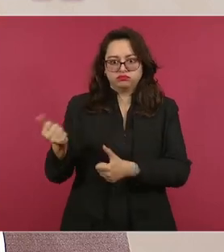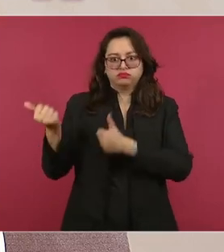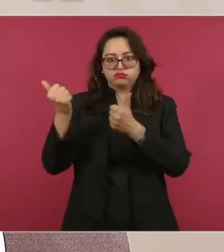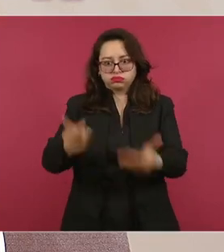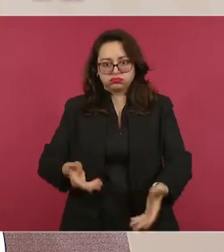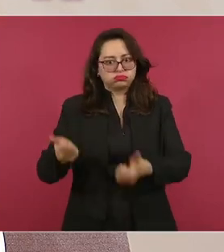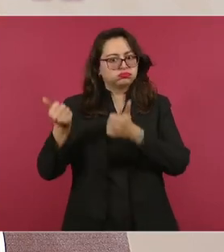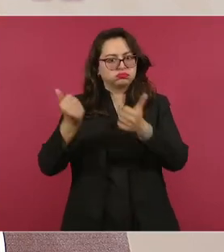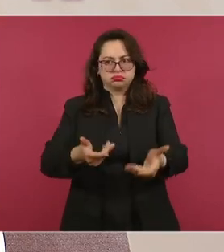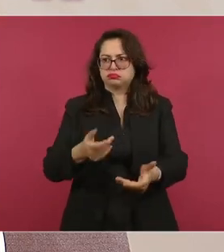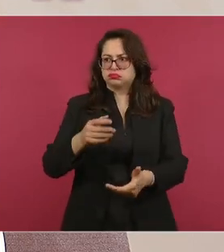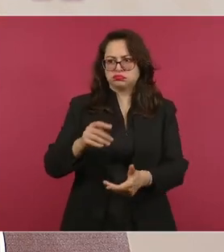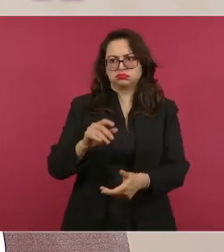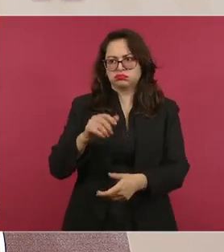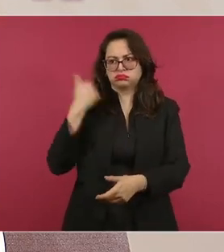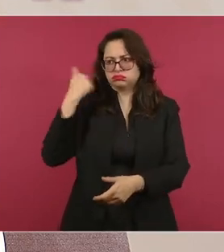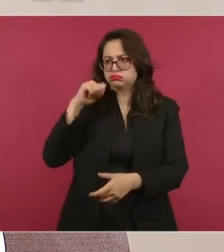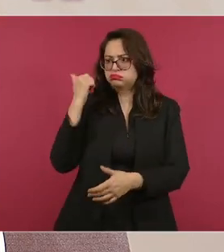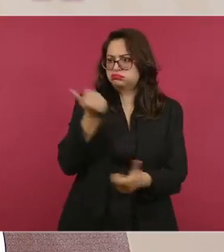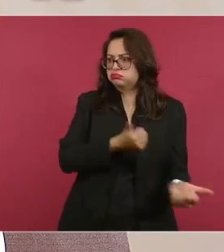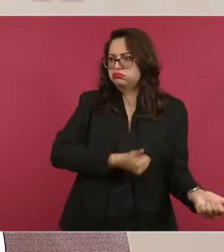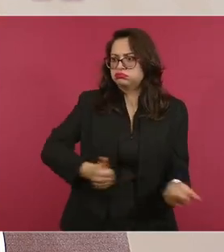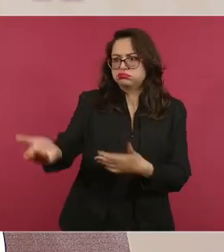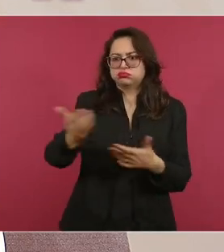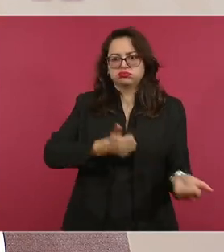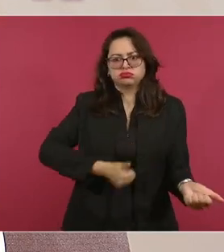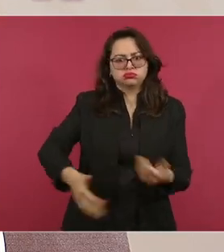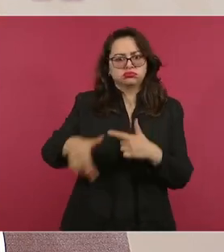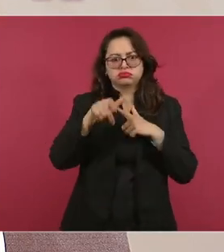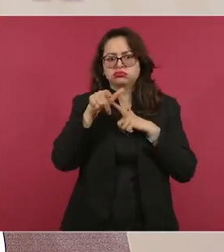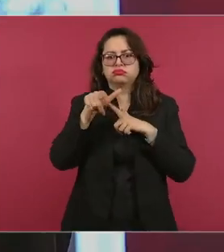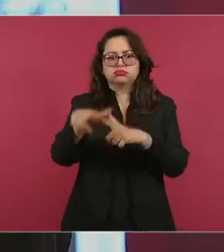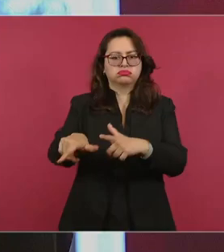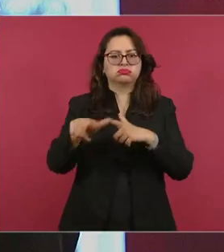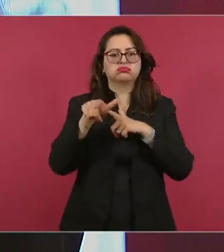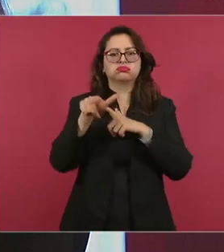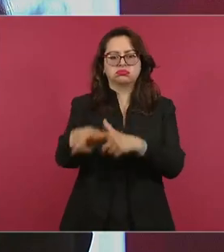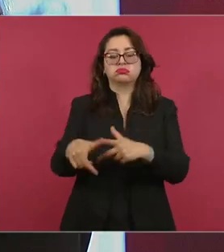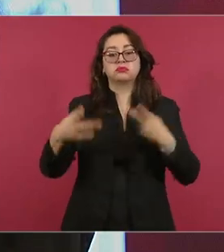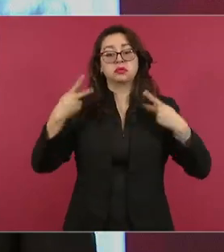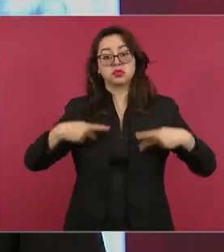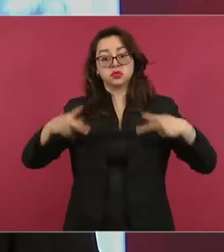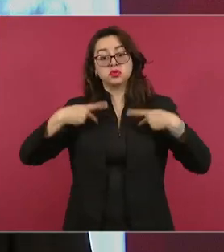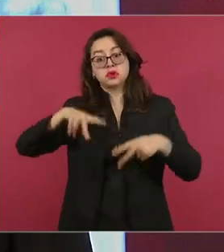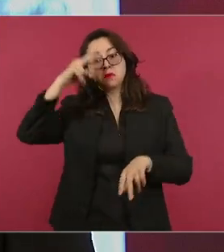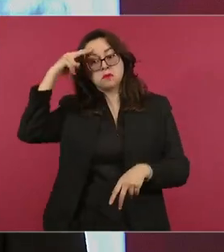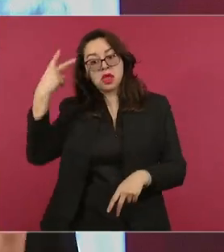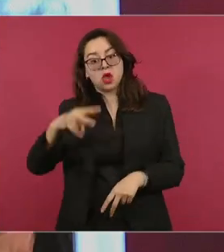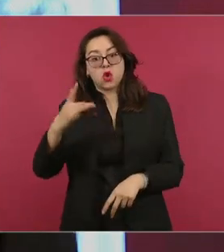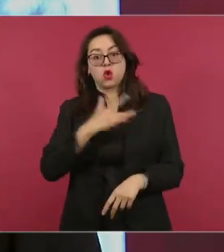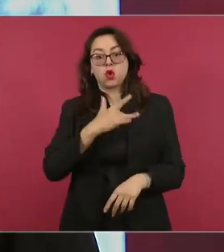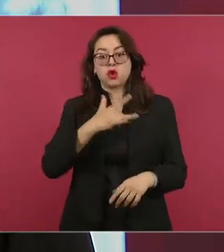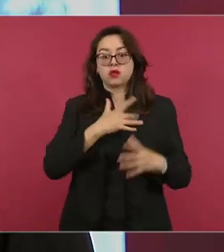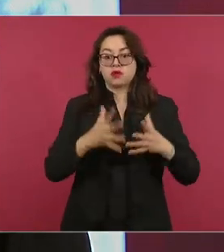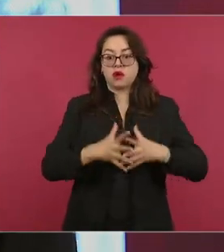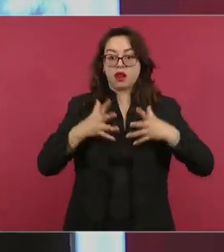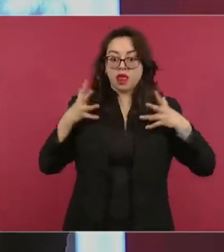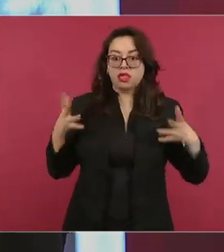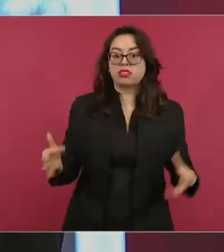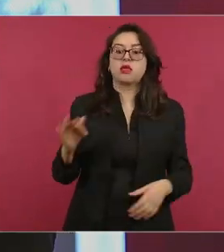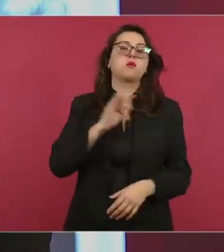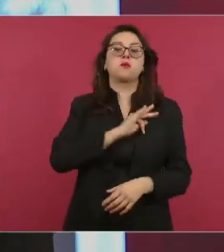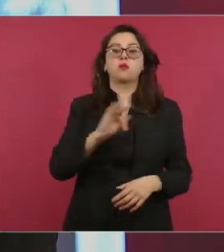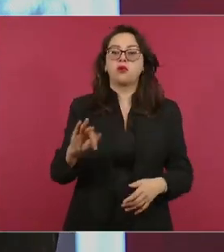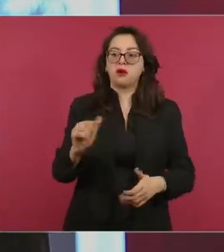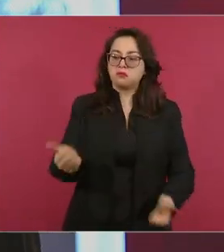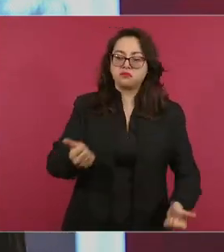sigue llegando libremente hacia Acapulco, porque nuestro pueblo es muy solidario y se puede entregar directamente